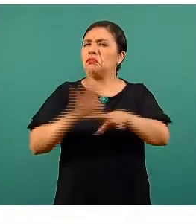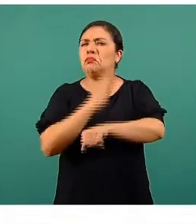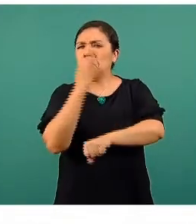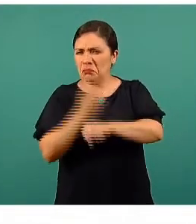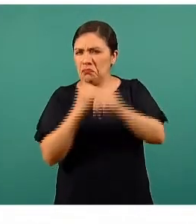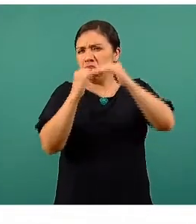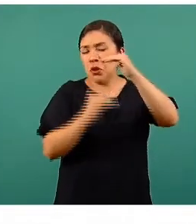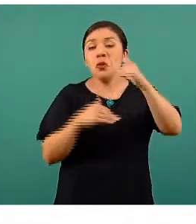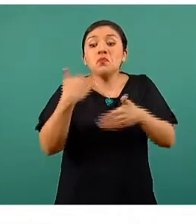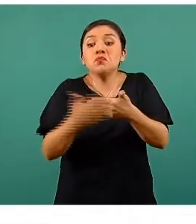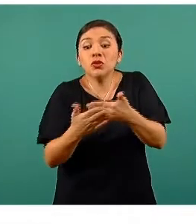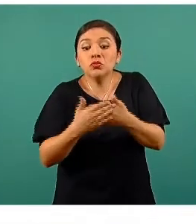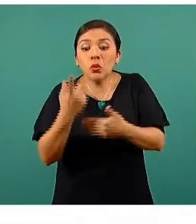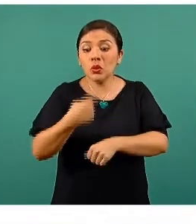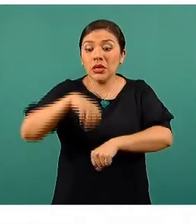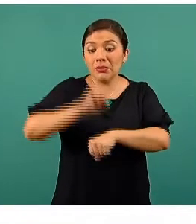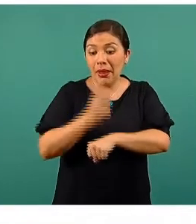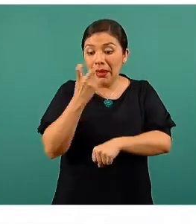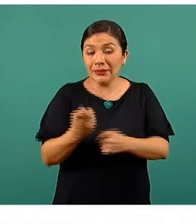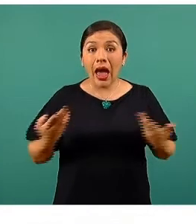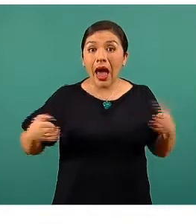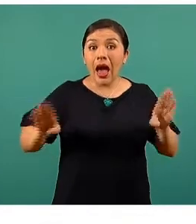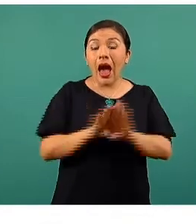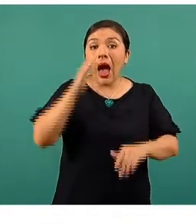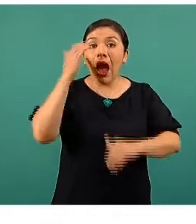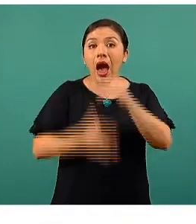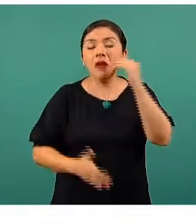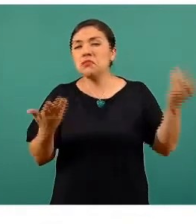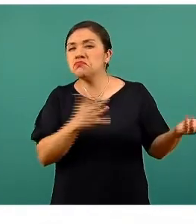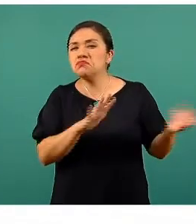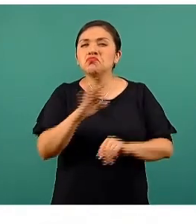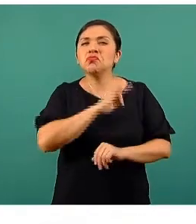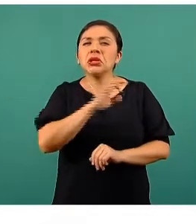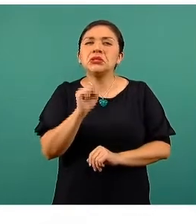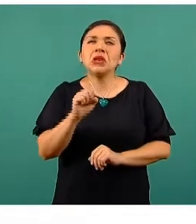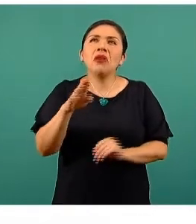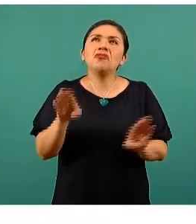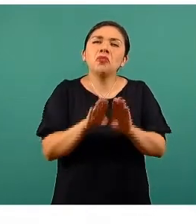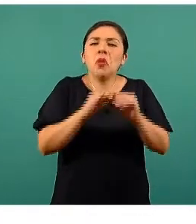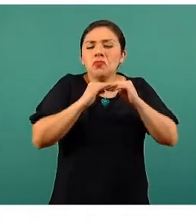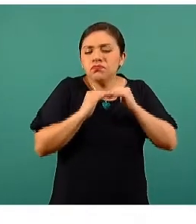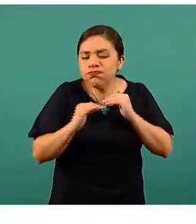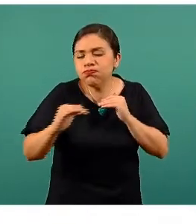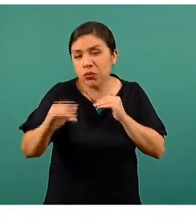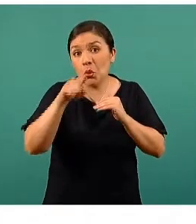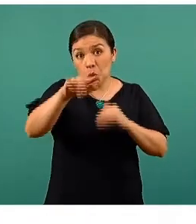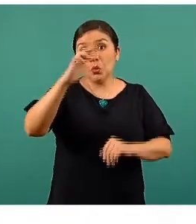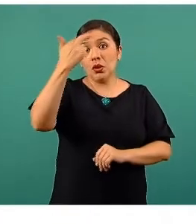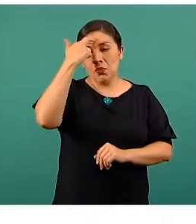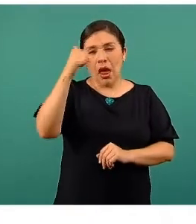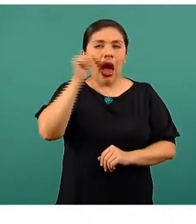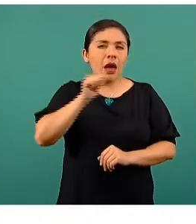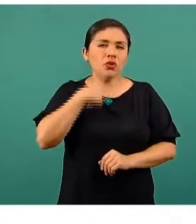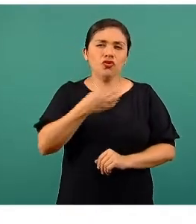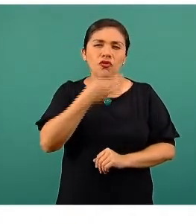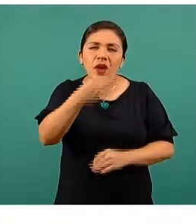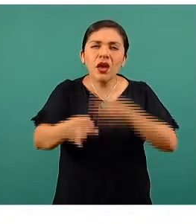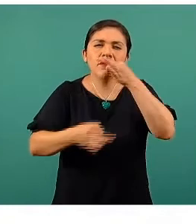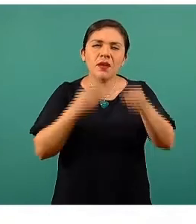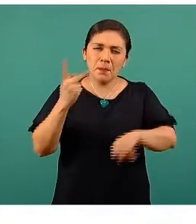Probablemente al cierre de la semana entre esto en una meseta. Hay que recordar, como lo hemos dicho en